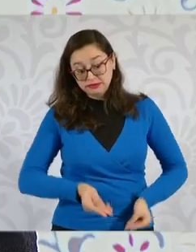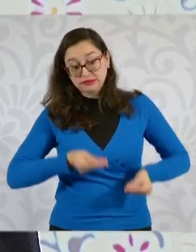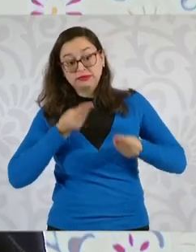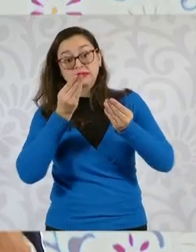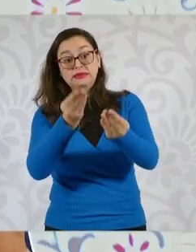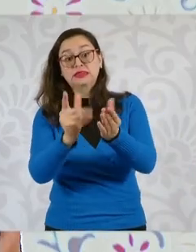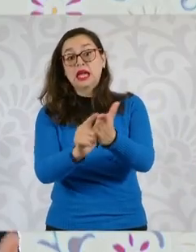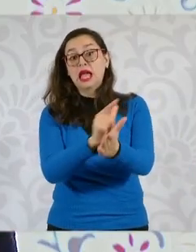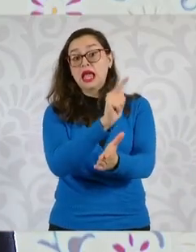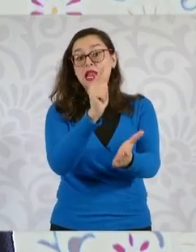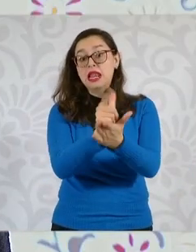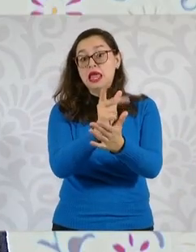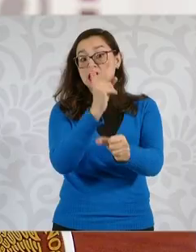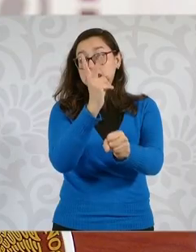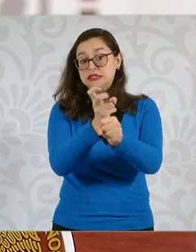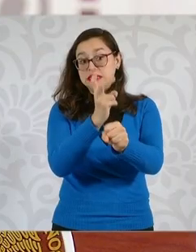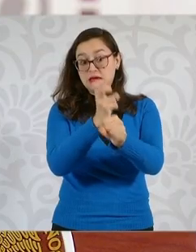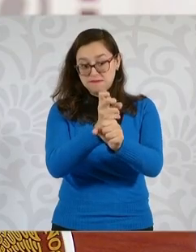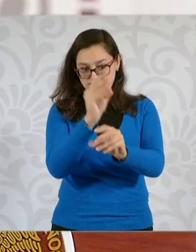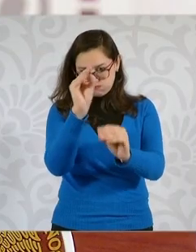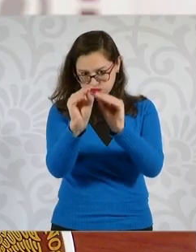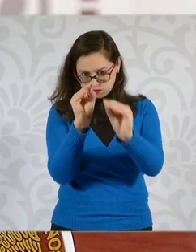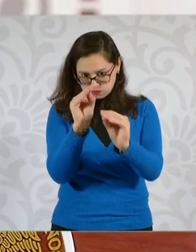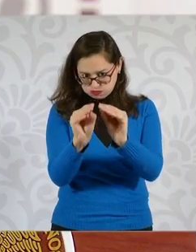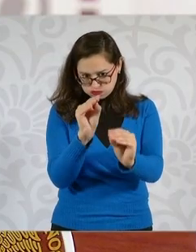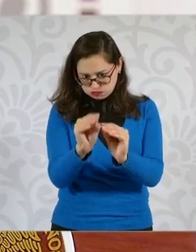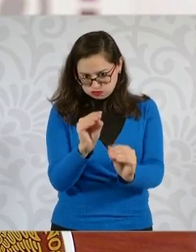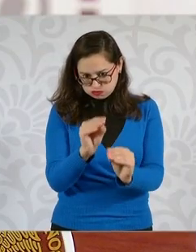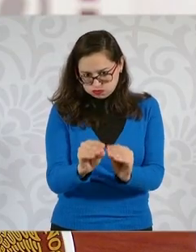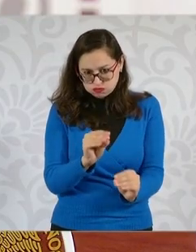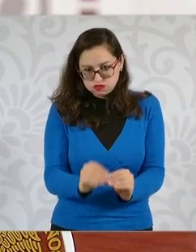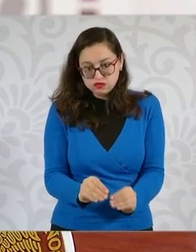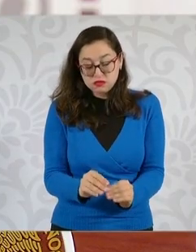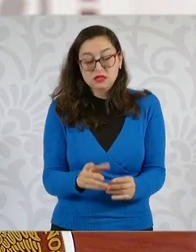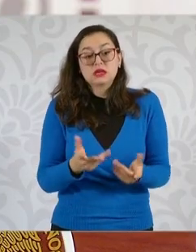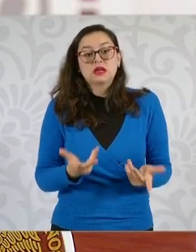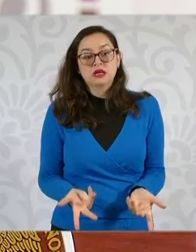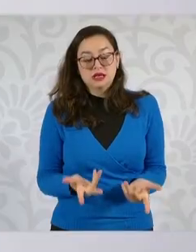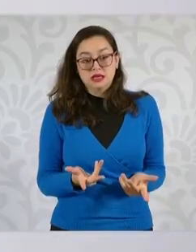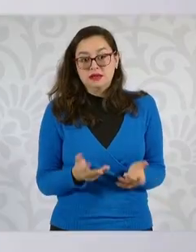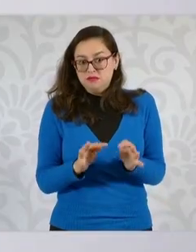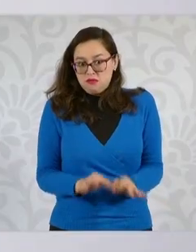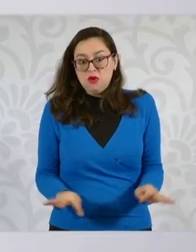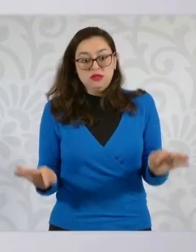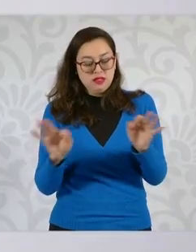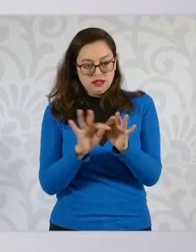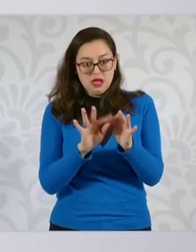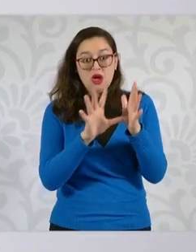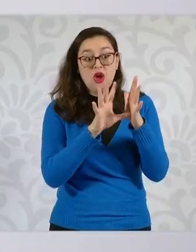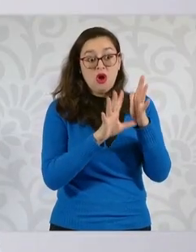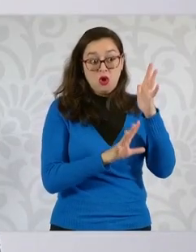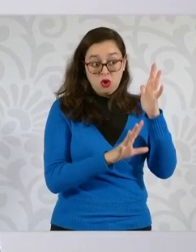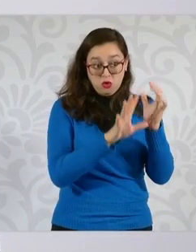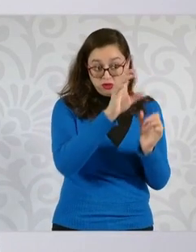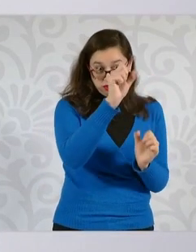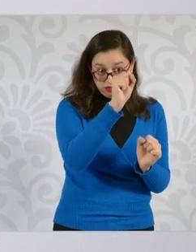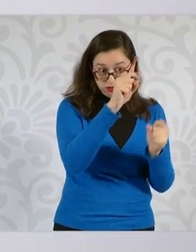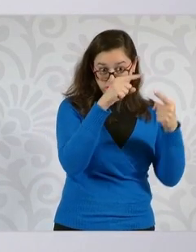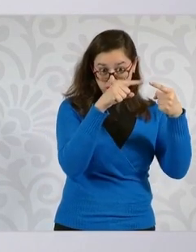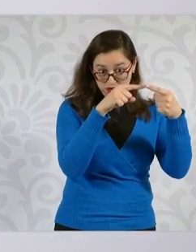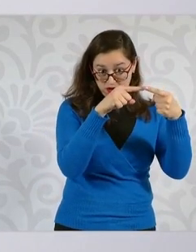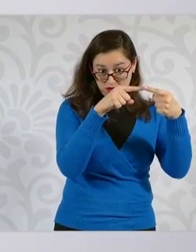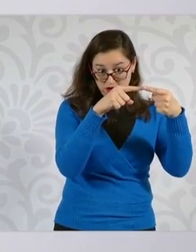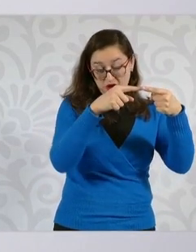que se derivan de la reforma constitucional desde la ley orgánica de la Suprema Corte de